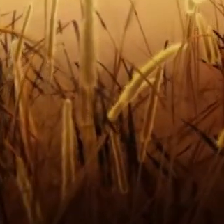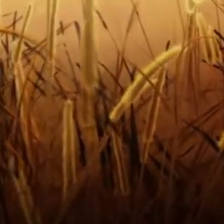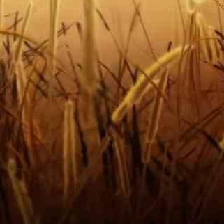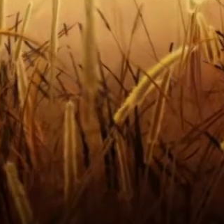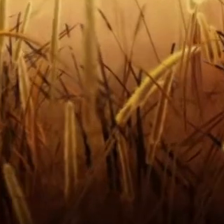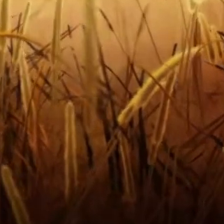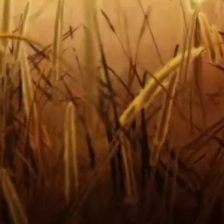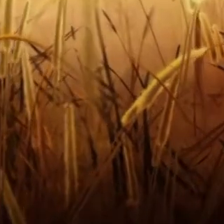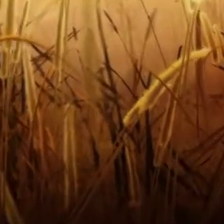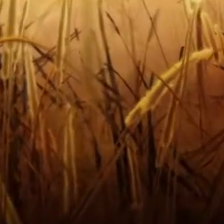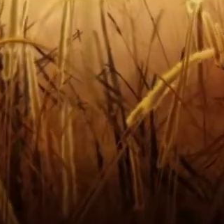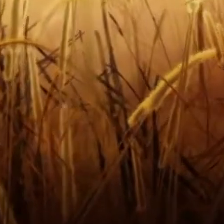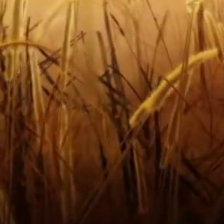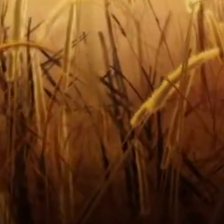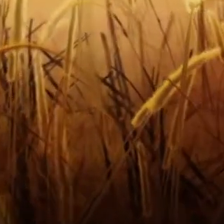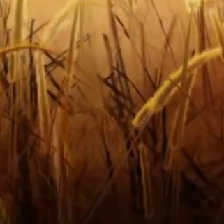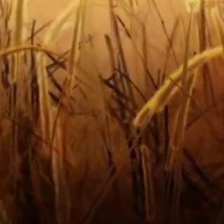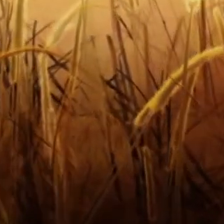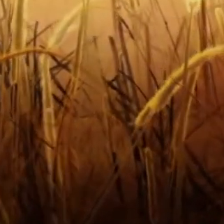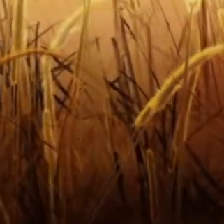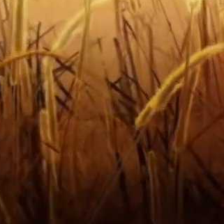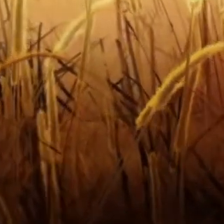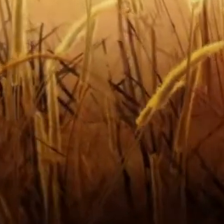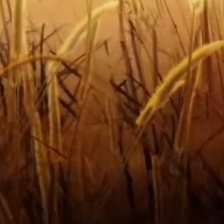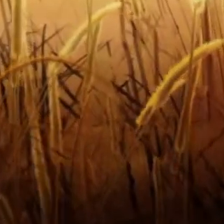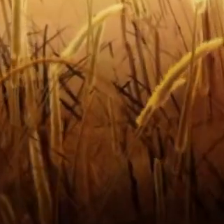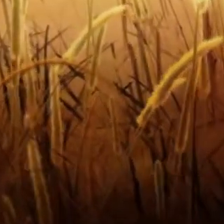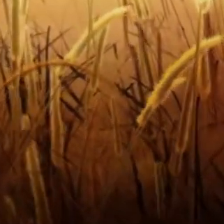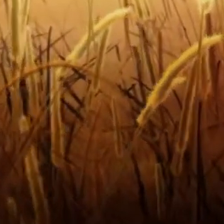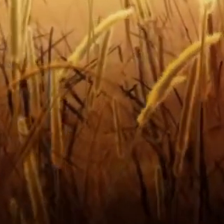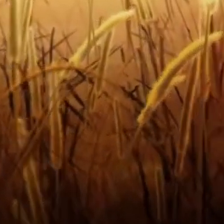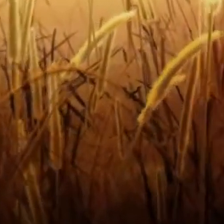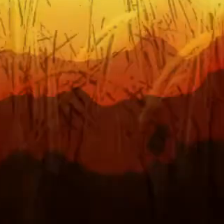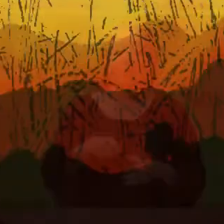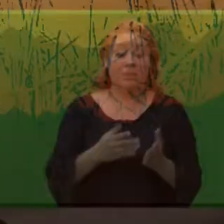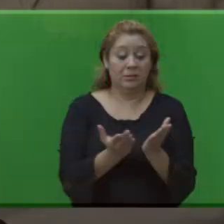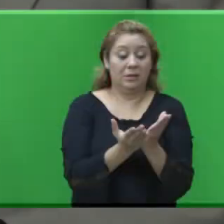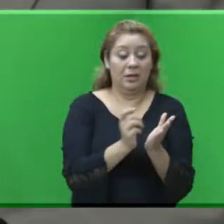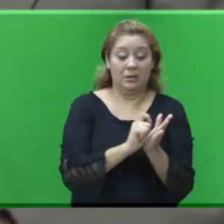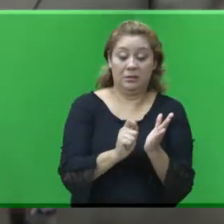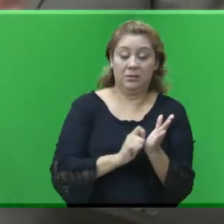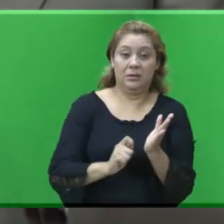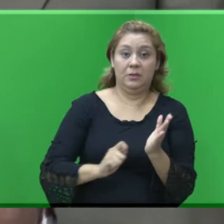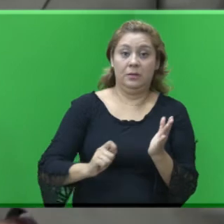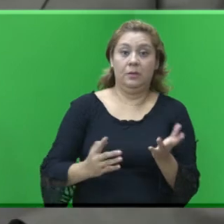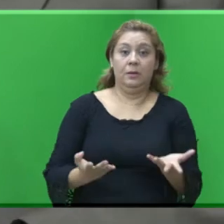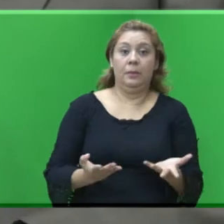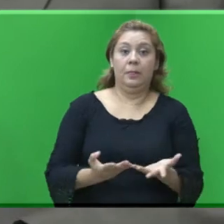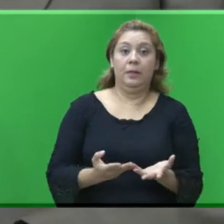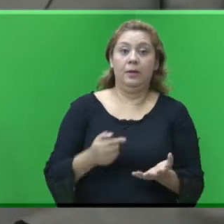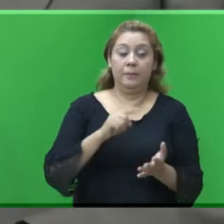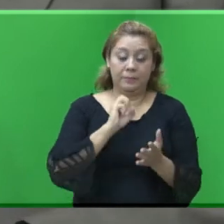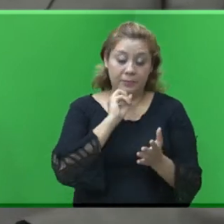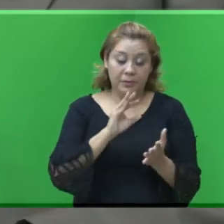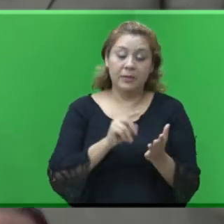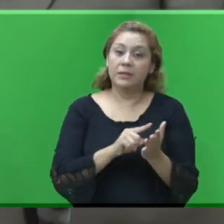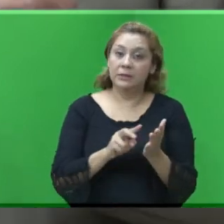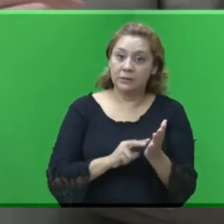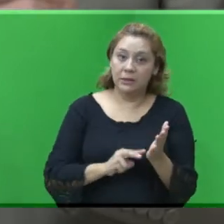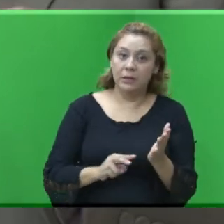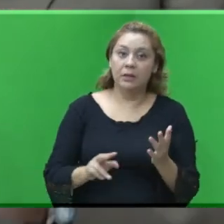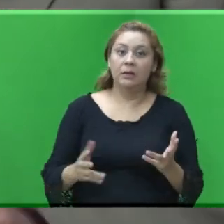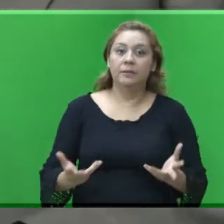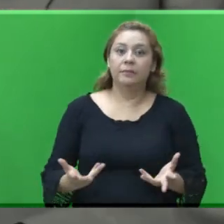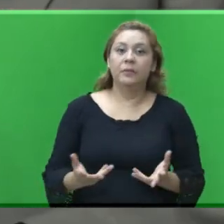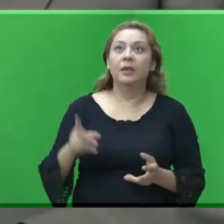vosotros, ha dicho Jehová de los ejércitos. Esta escritura